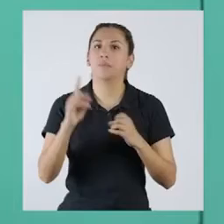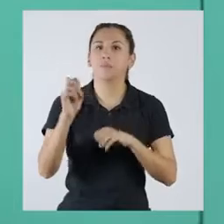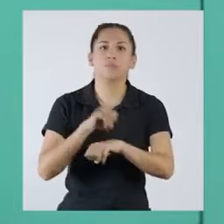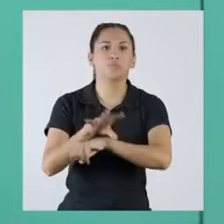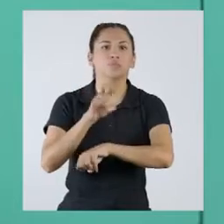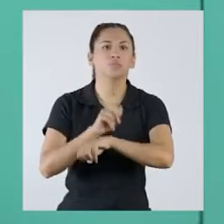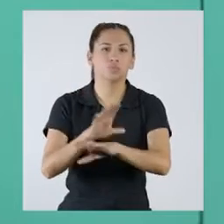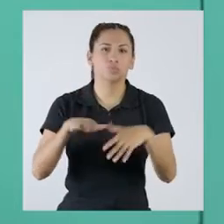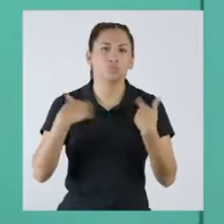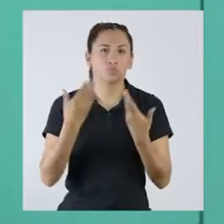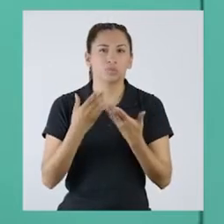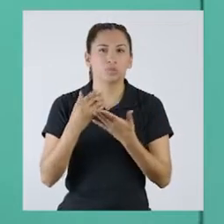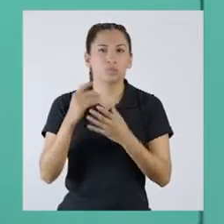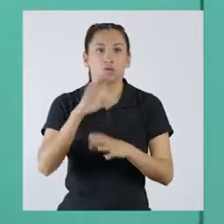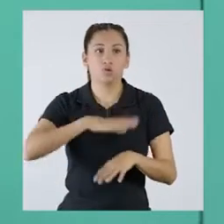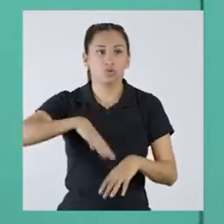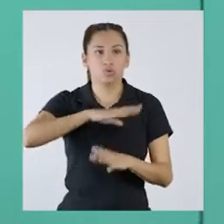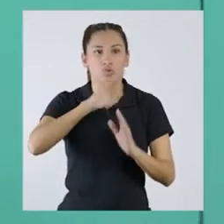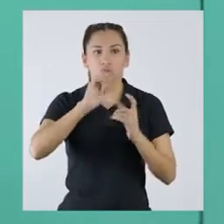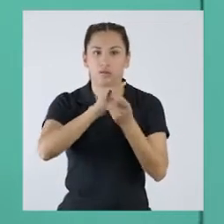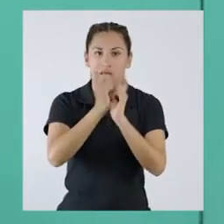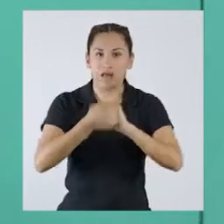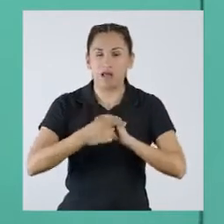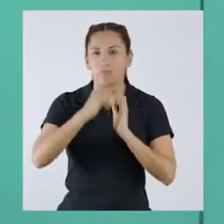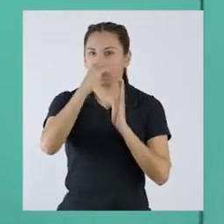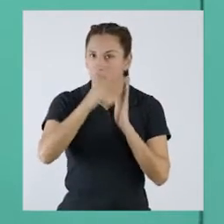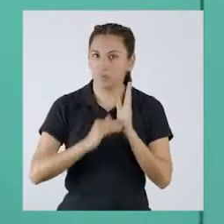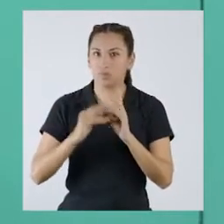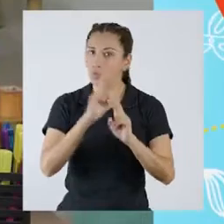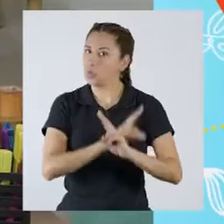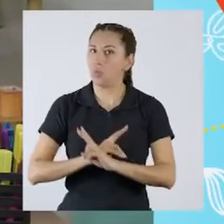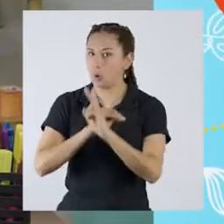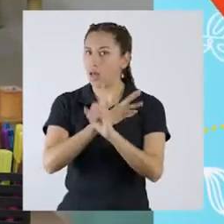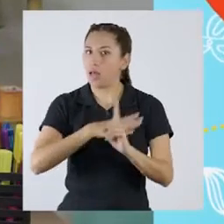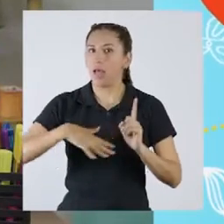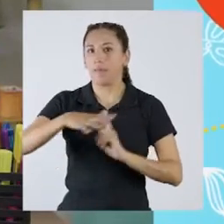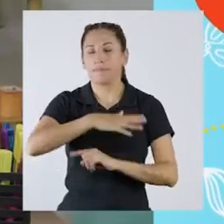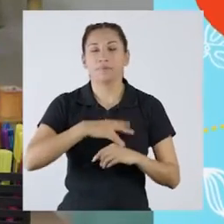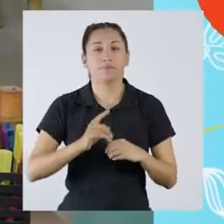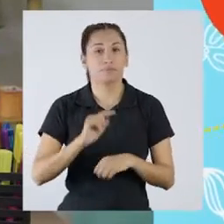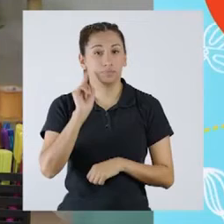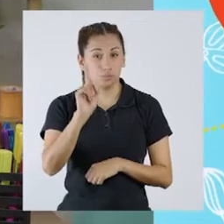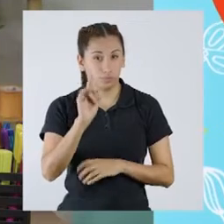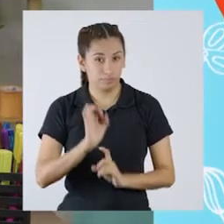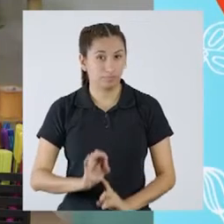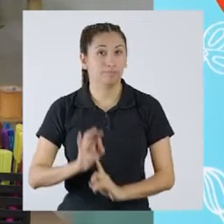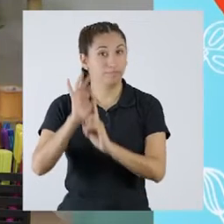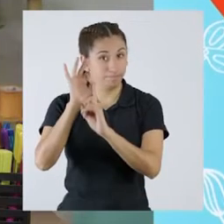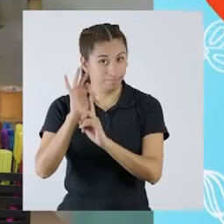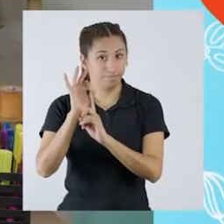de seguir para prevenir más daños al medio ambiente? Una de las principales